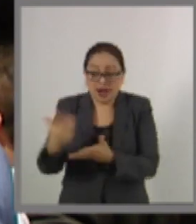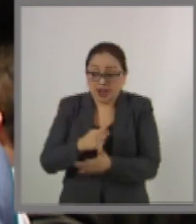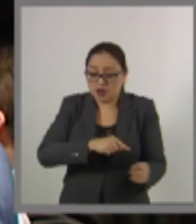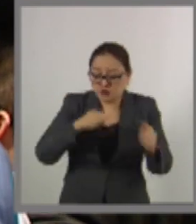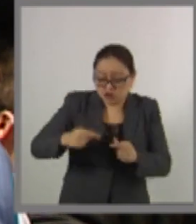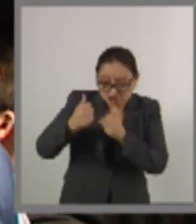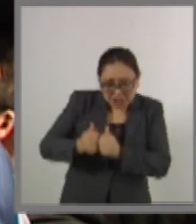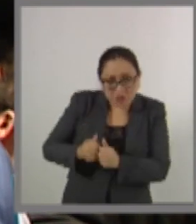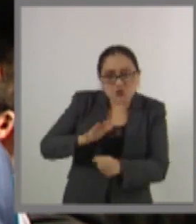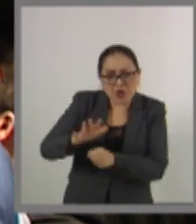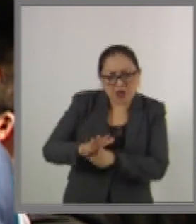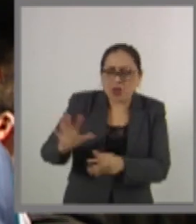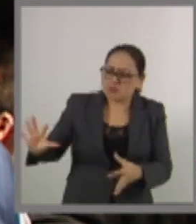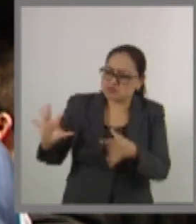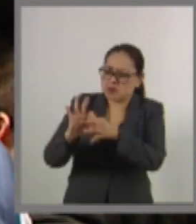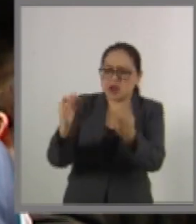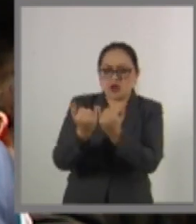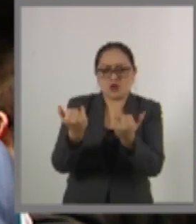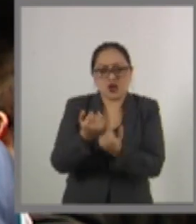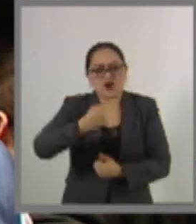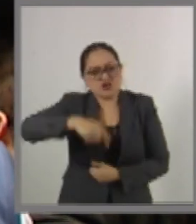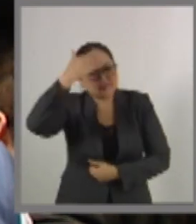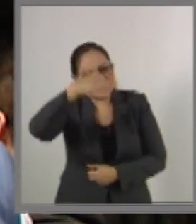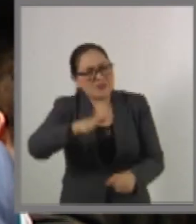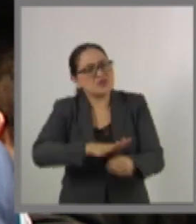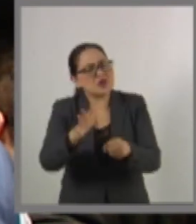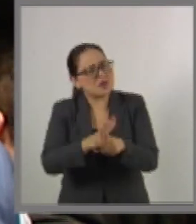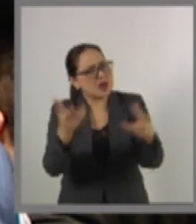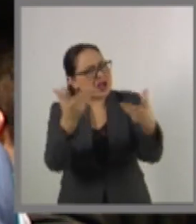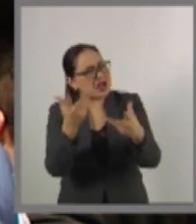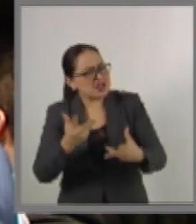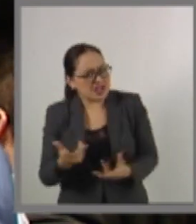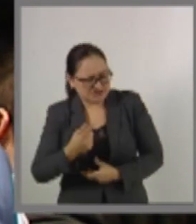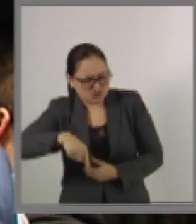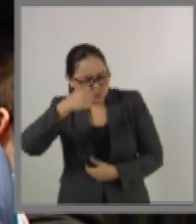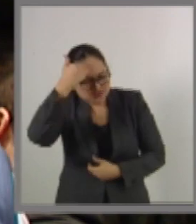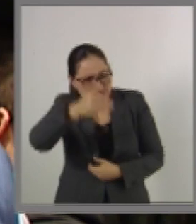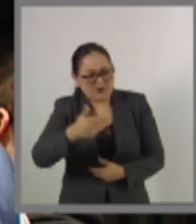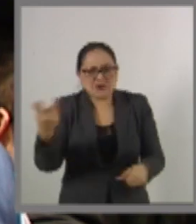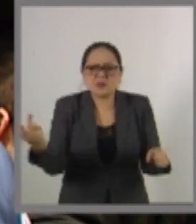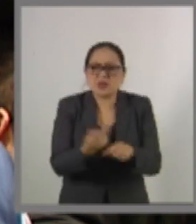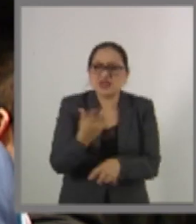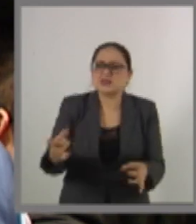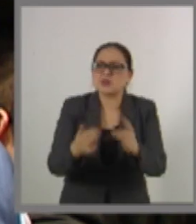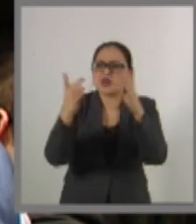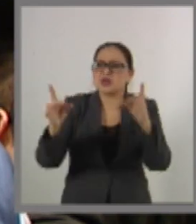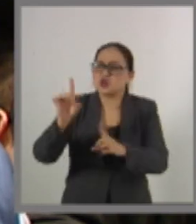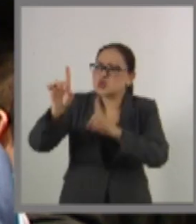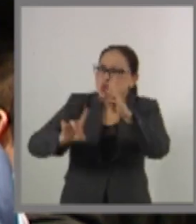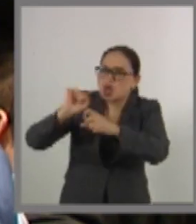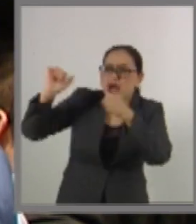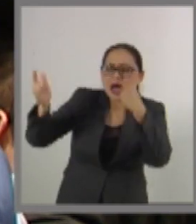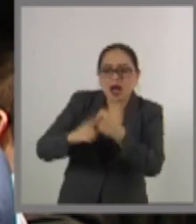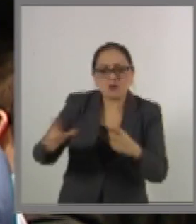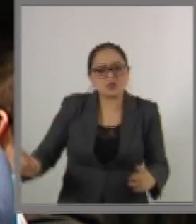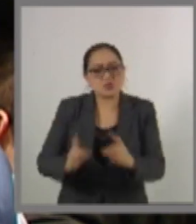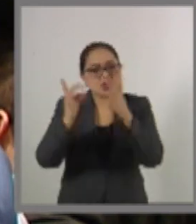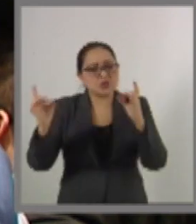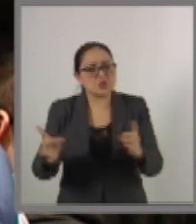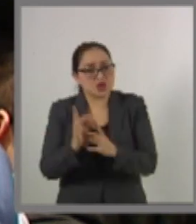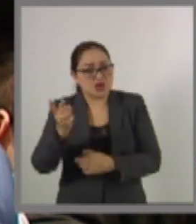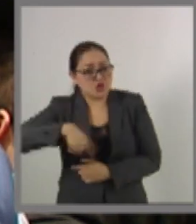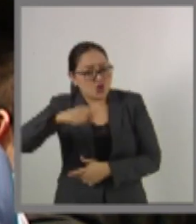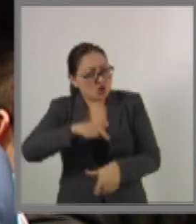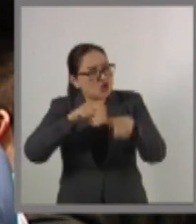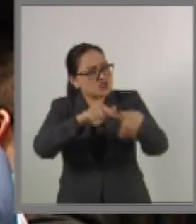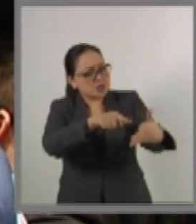quedamos. Acá ya sabemos qué hacer. Ante cada hecho, ante cada duda, ante cada desafío, vamos a